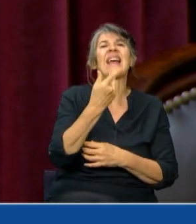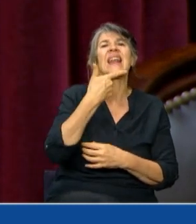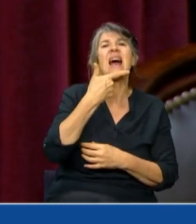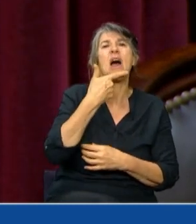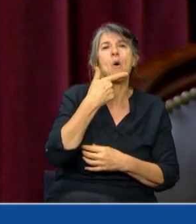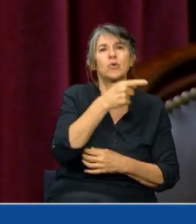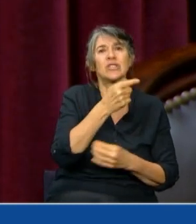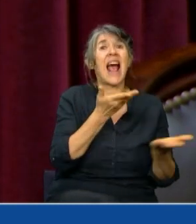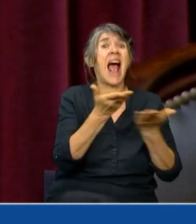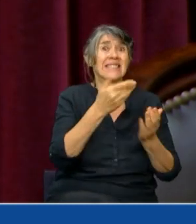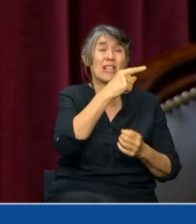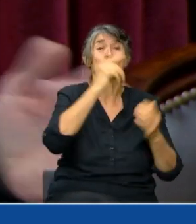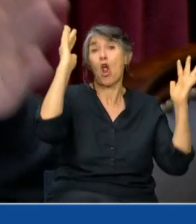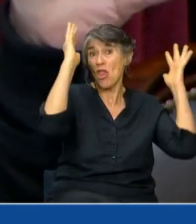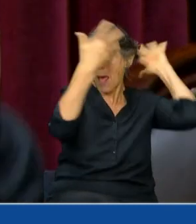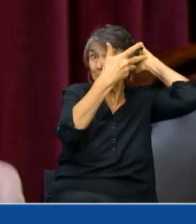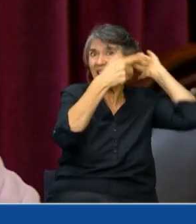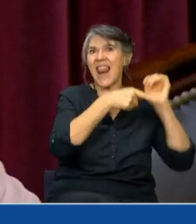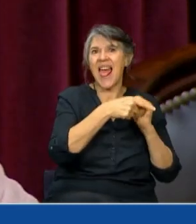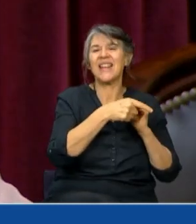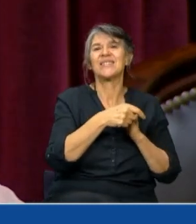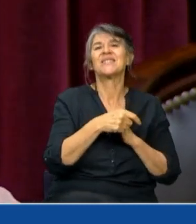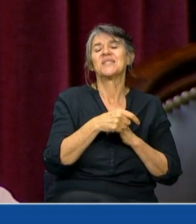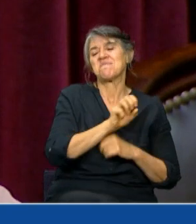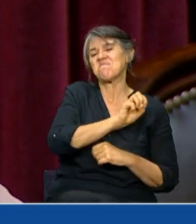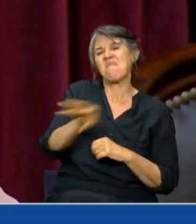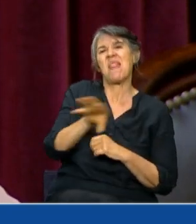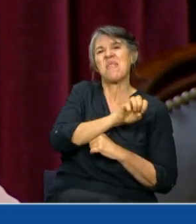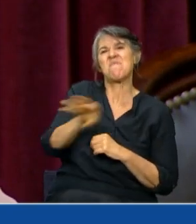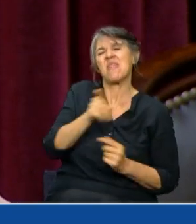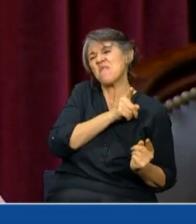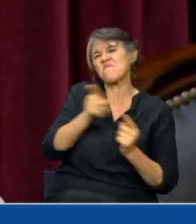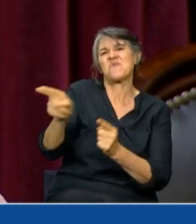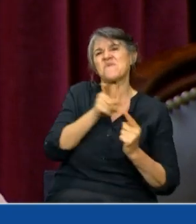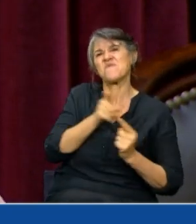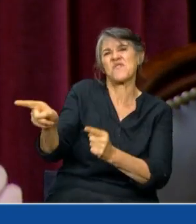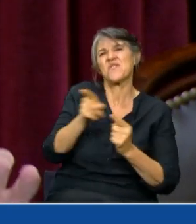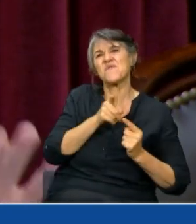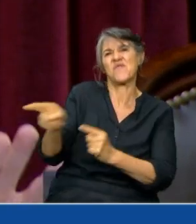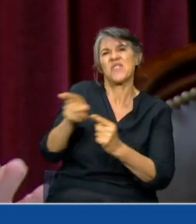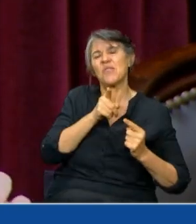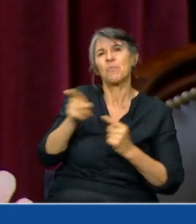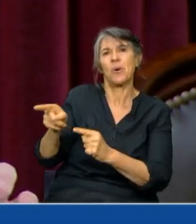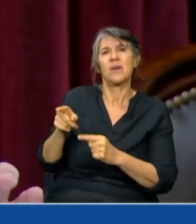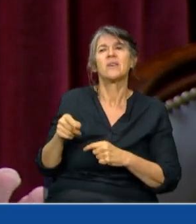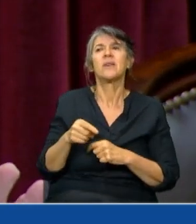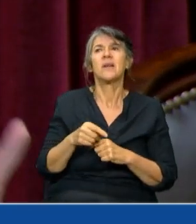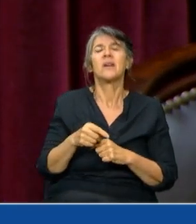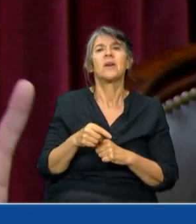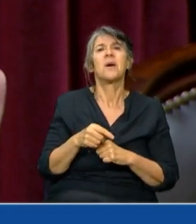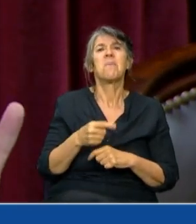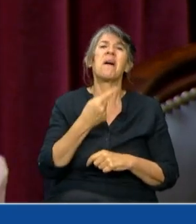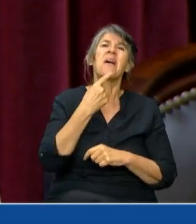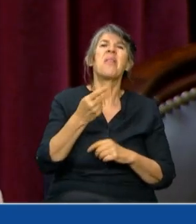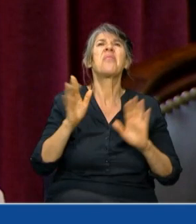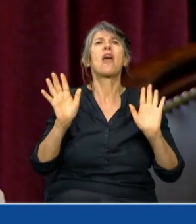como asesor de Milei, nos mandan sus voceros, sus trolls, a atacarnos, pero este vocero dijo claramente algo que banalizó